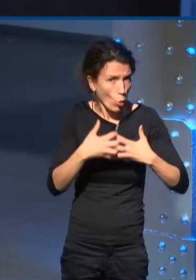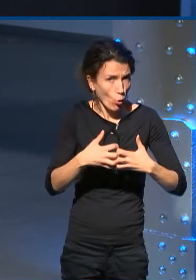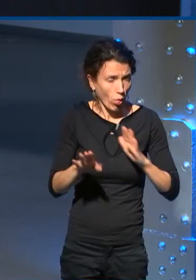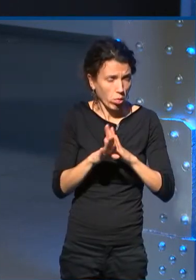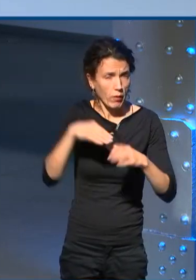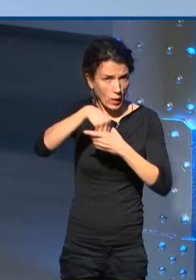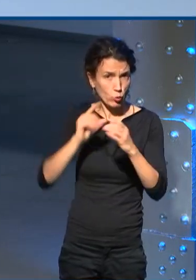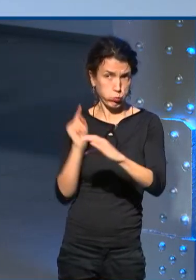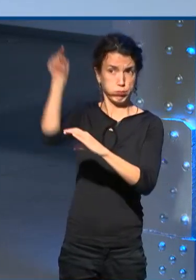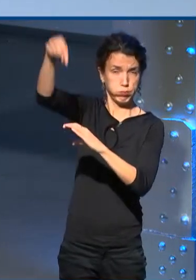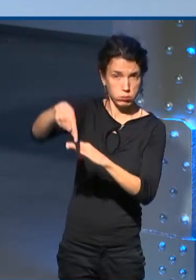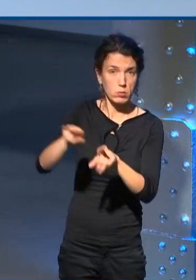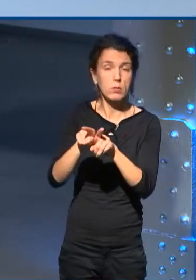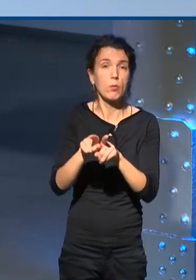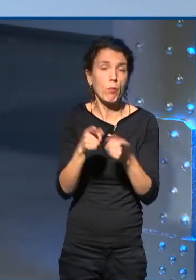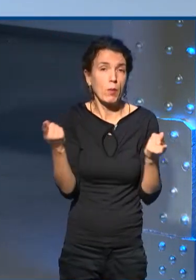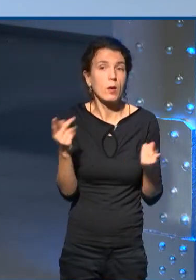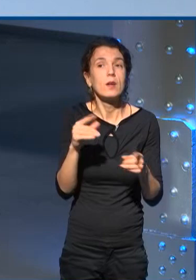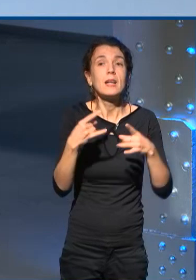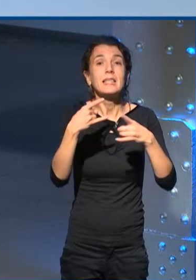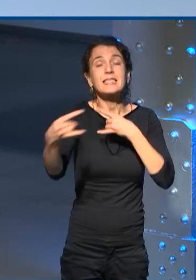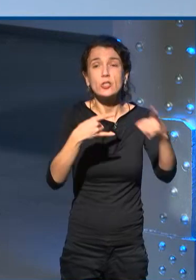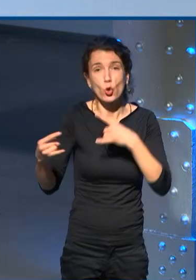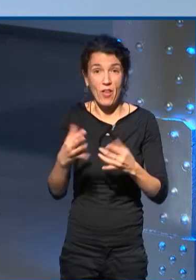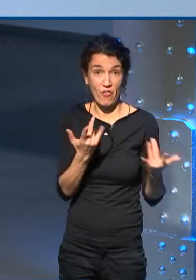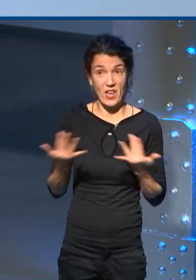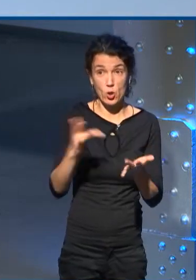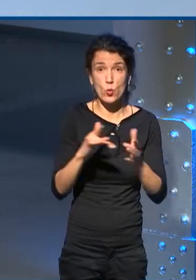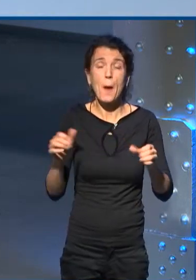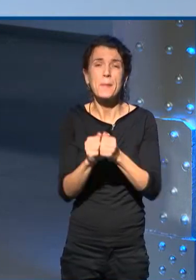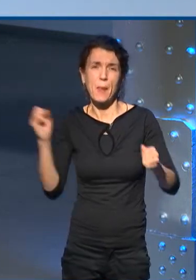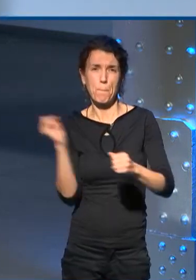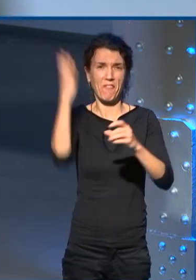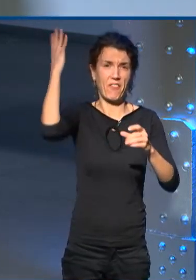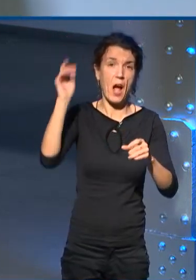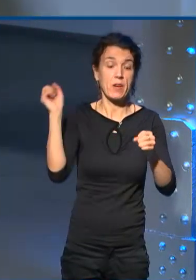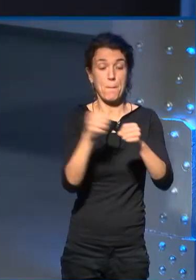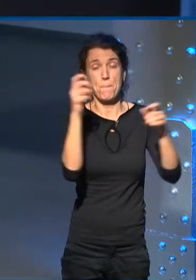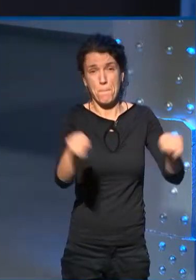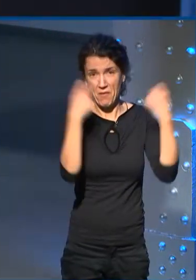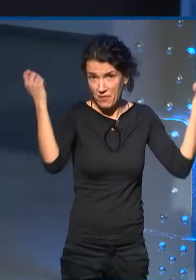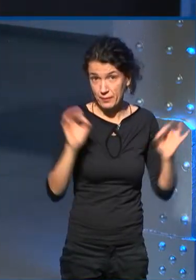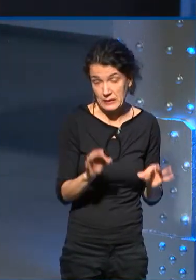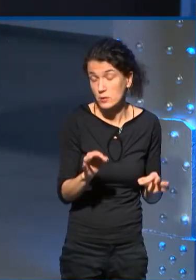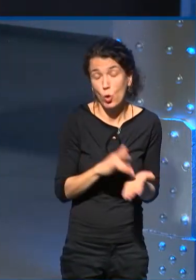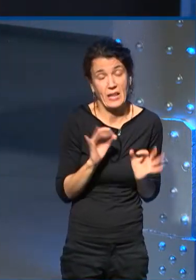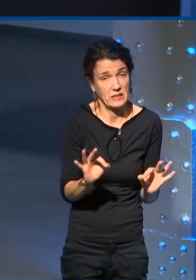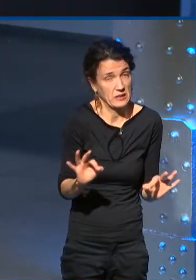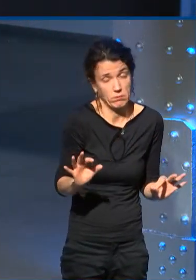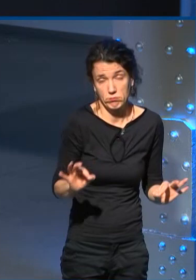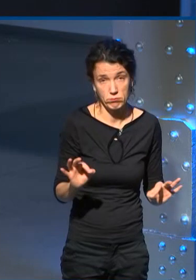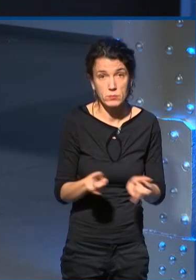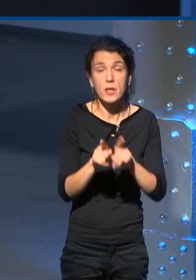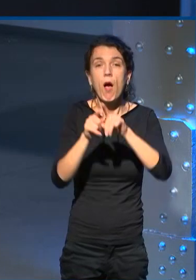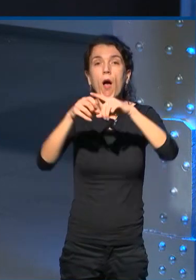esta misión, y que estaba duplicado, 2 sensores de viento, uno de ellos recibió el impacto de una piedra y se dañó. Es decir, que estas cosas suceden. Bueno, ya